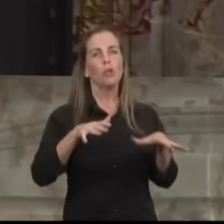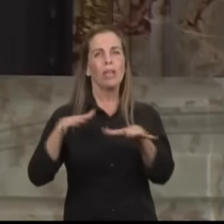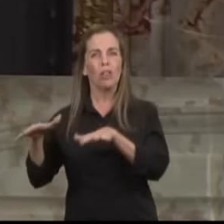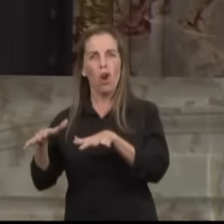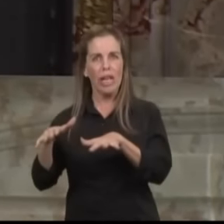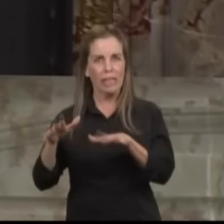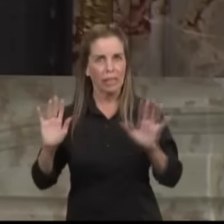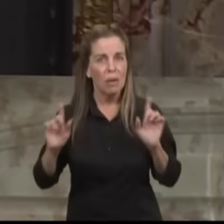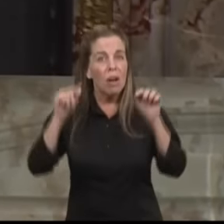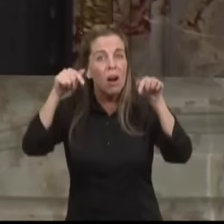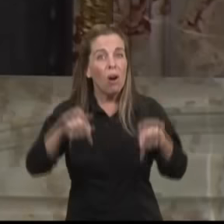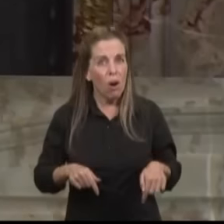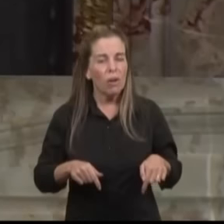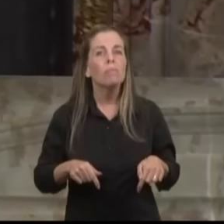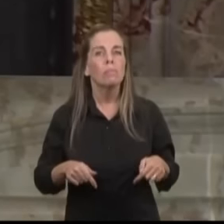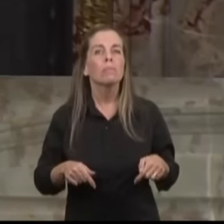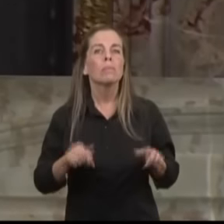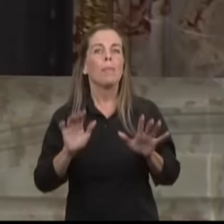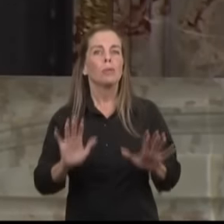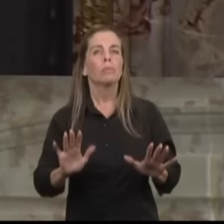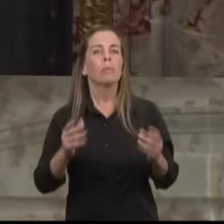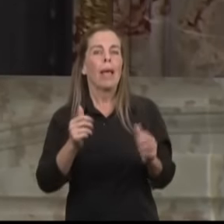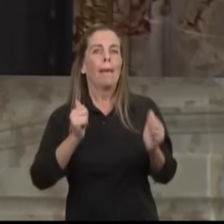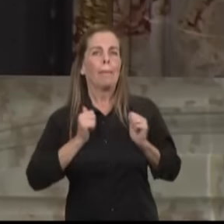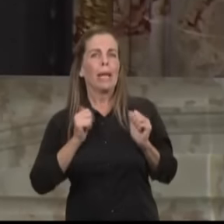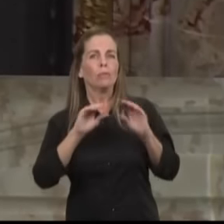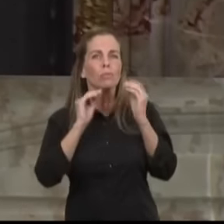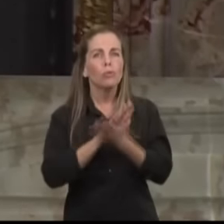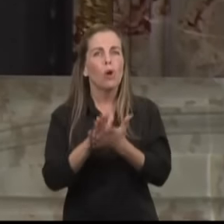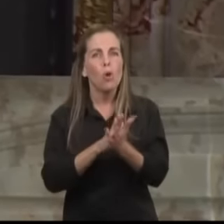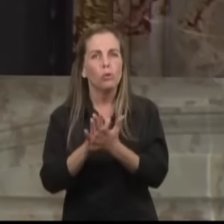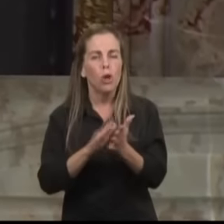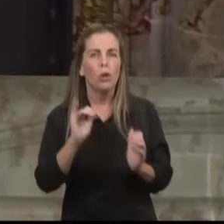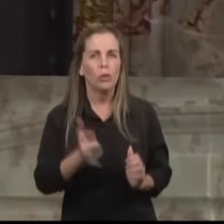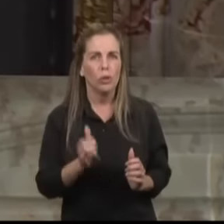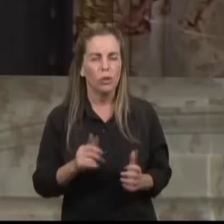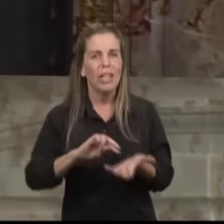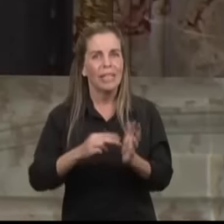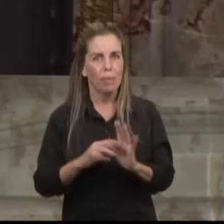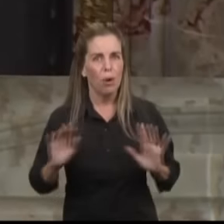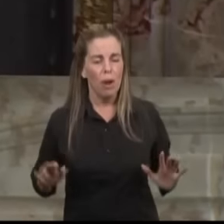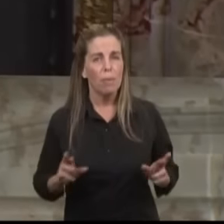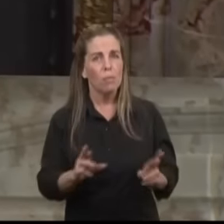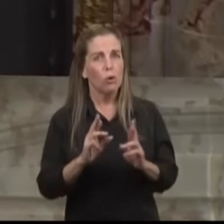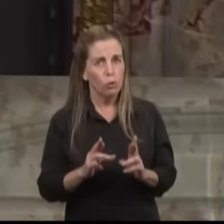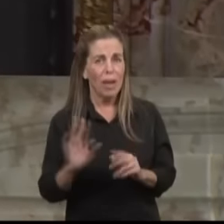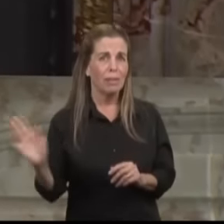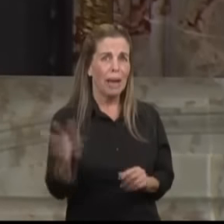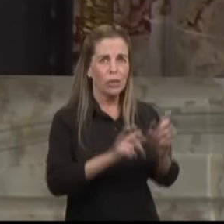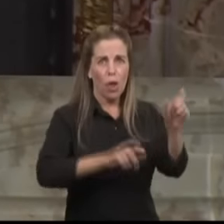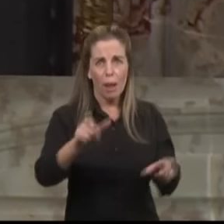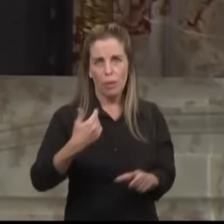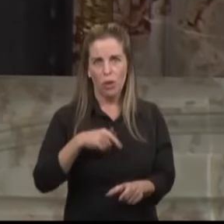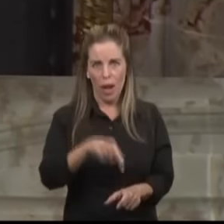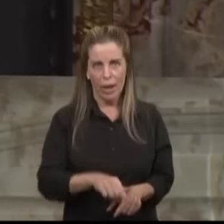inamovible. Y hoy estamos a las puertas de la resolución de este conflicto. Por suerte, para todos los